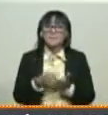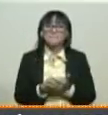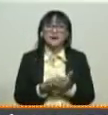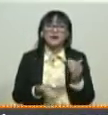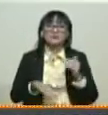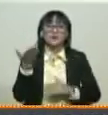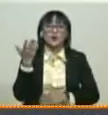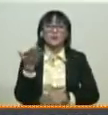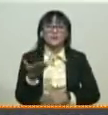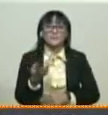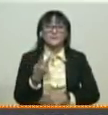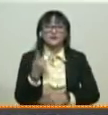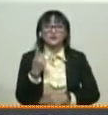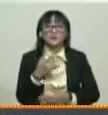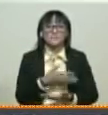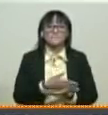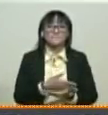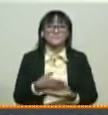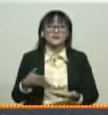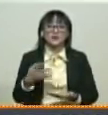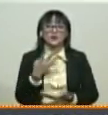de